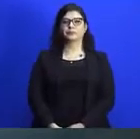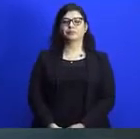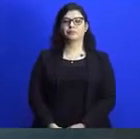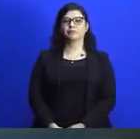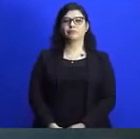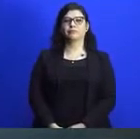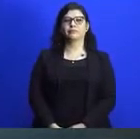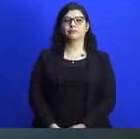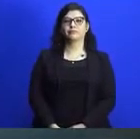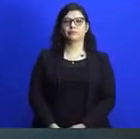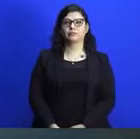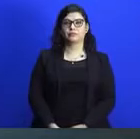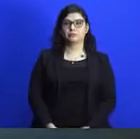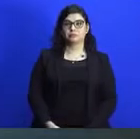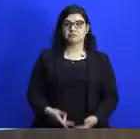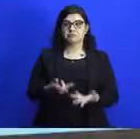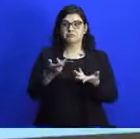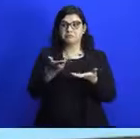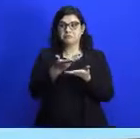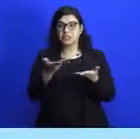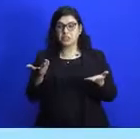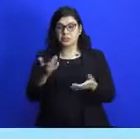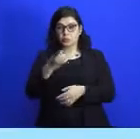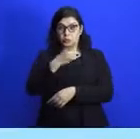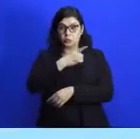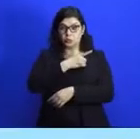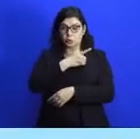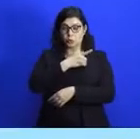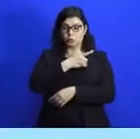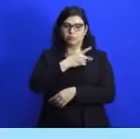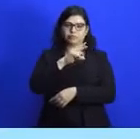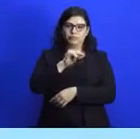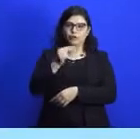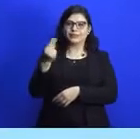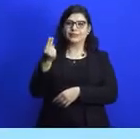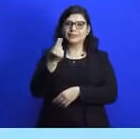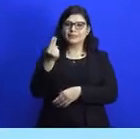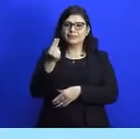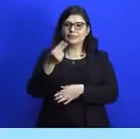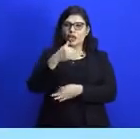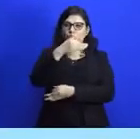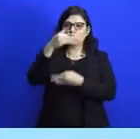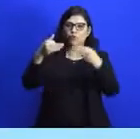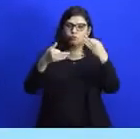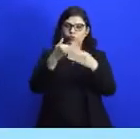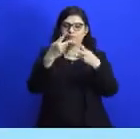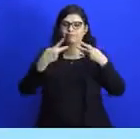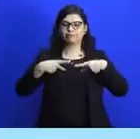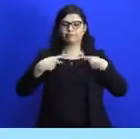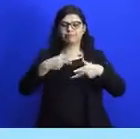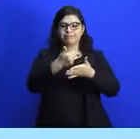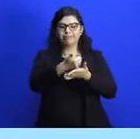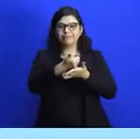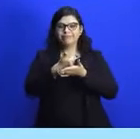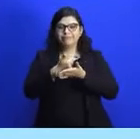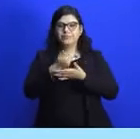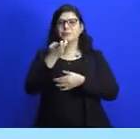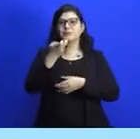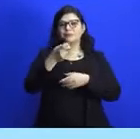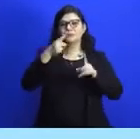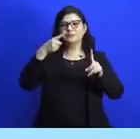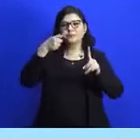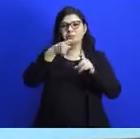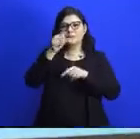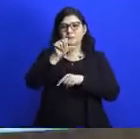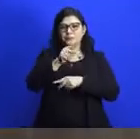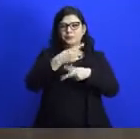Pero no podemos hacer esto solo. Tenemos que contar con la ayuda de todos. Y esto es una de las razones del evento.